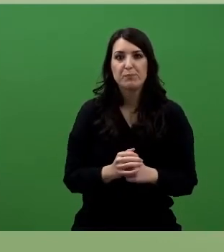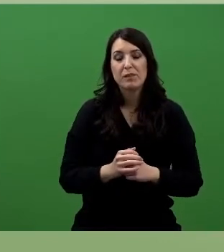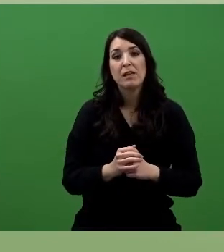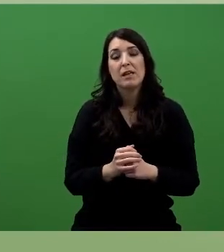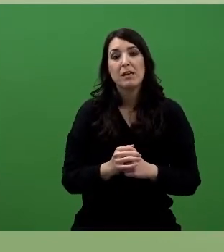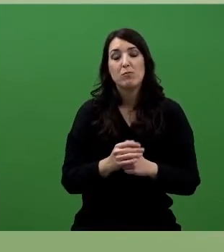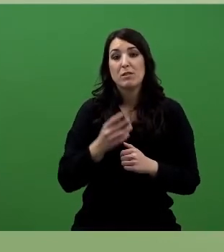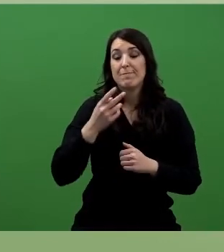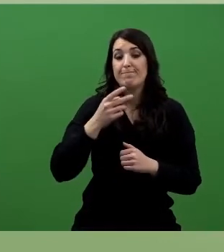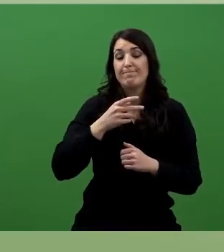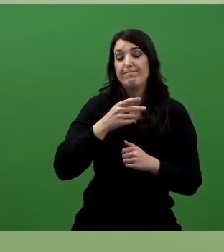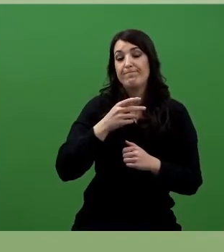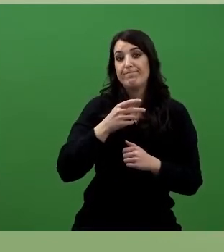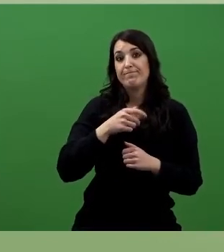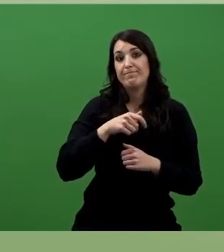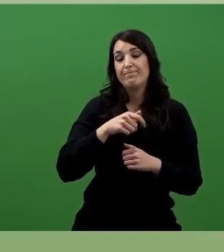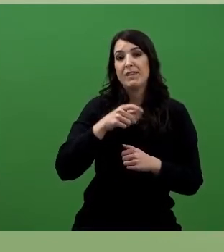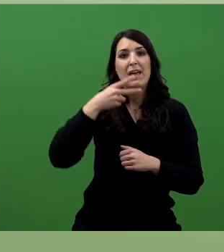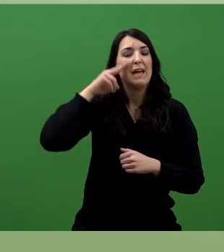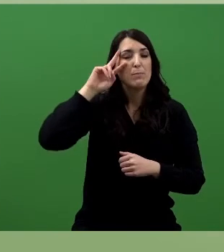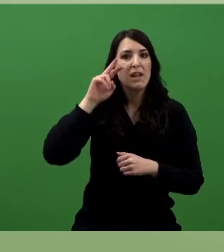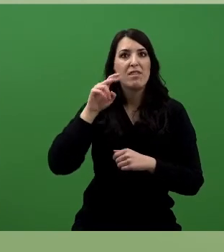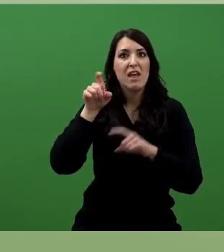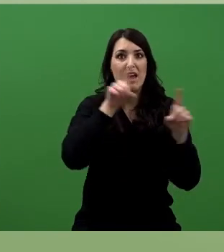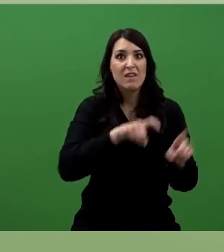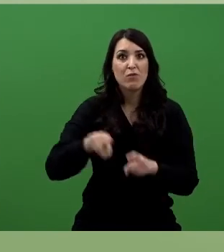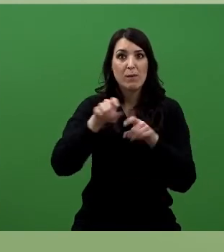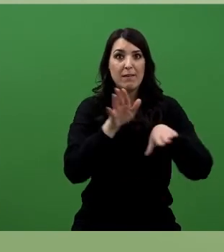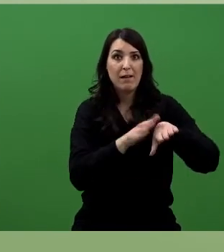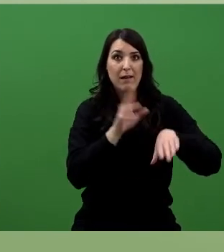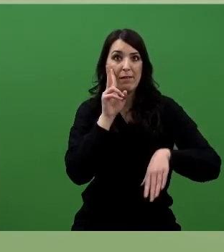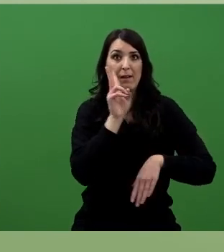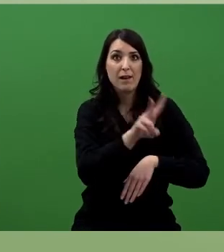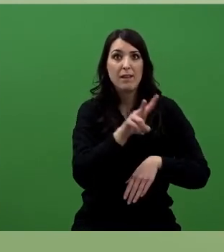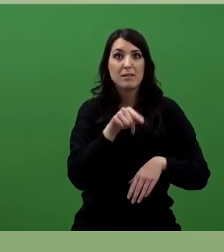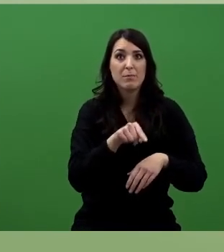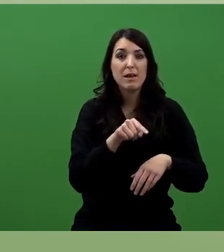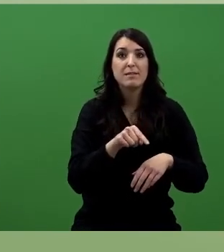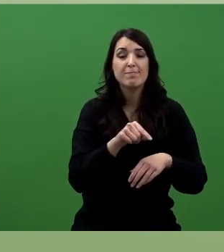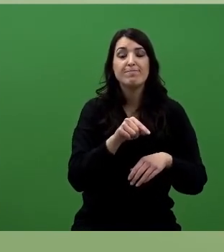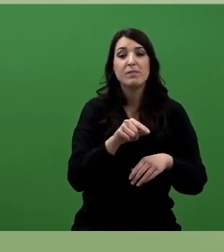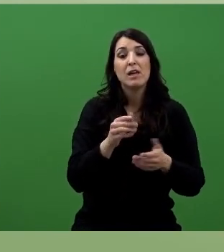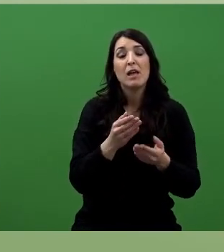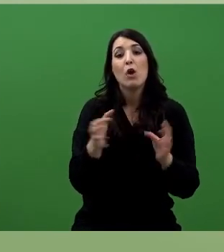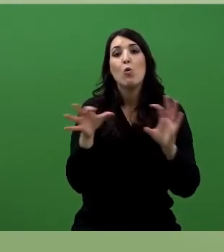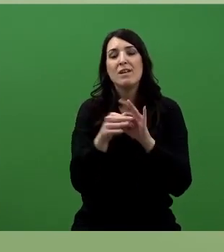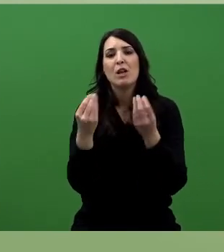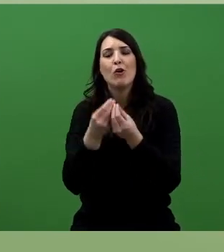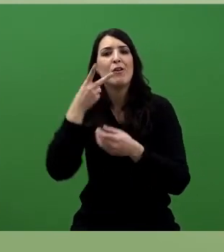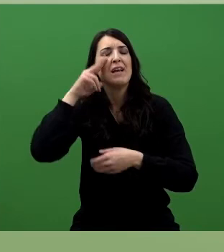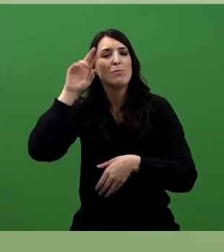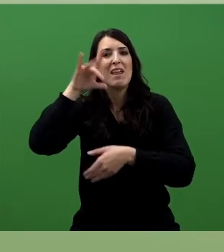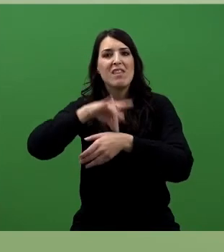aunando el expertise, la experiencia bioinformática, que tenéis a la izquierda, la Data Analysis Task Force, con la experiencia clínica